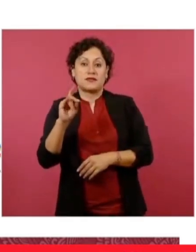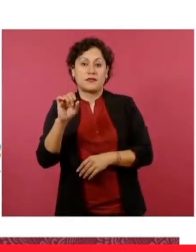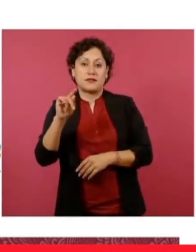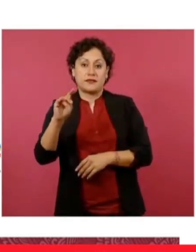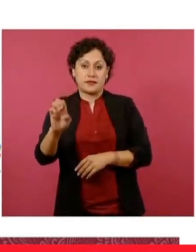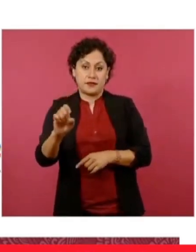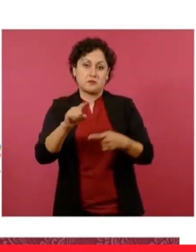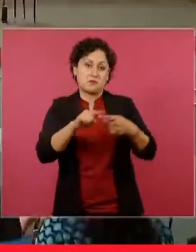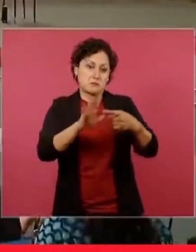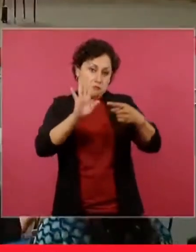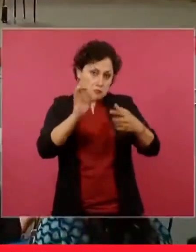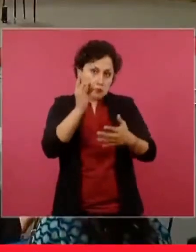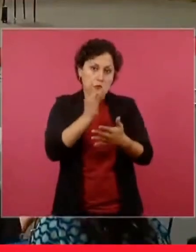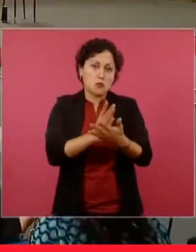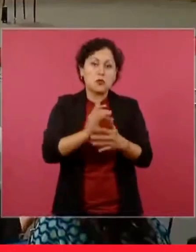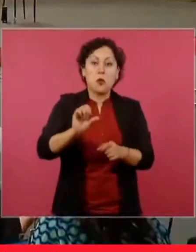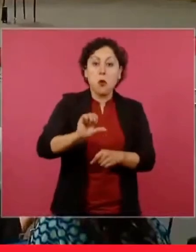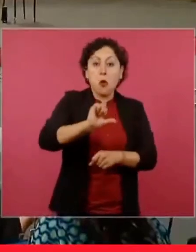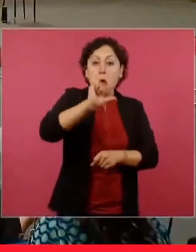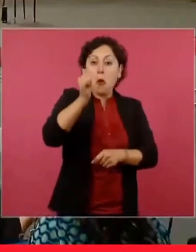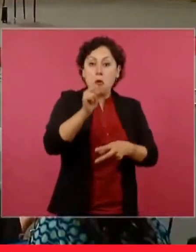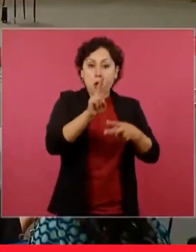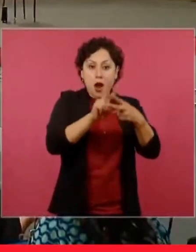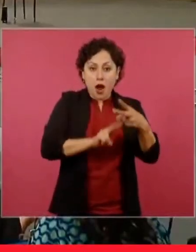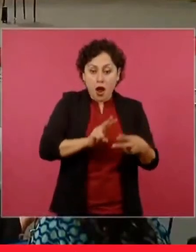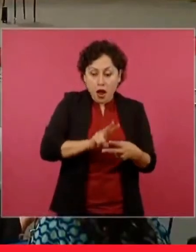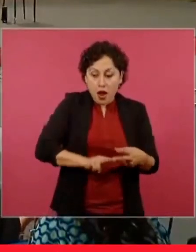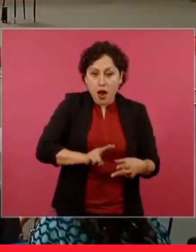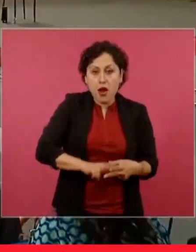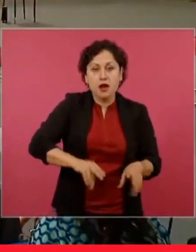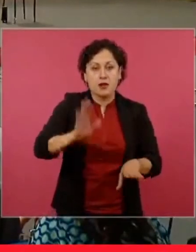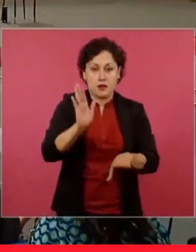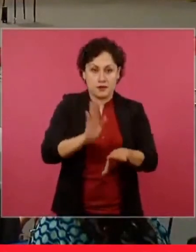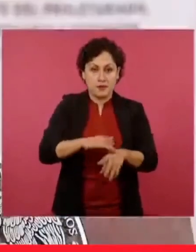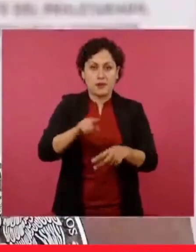muchas más etiquetas que intentan